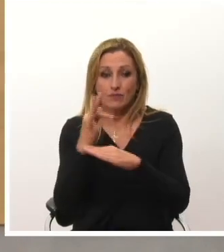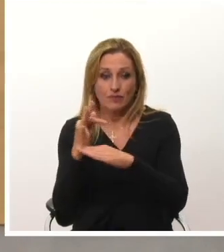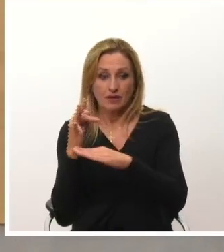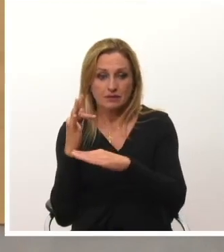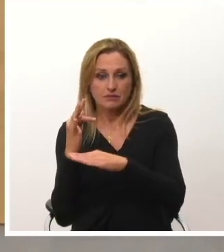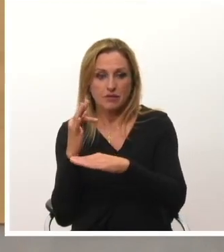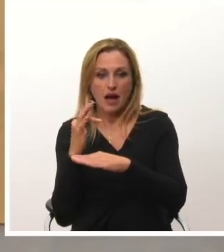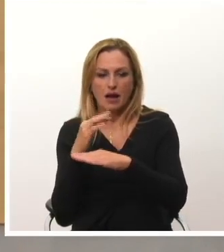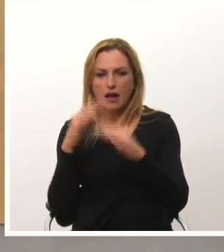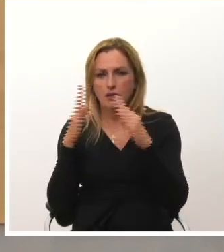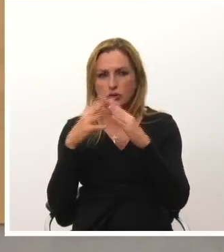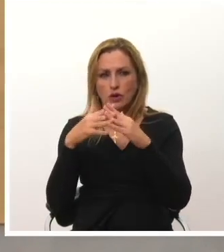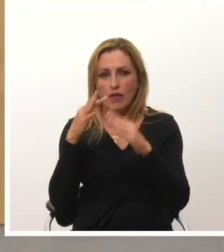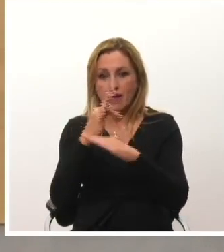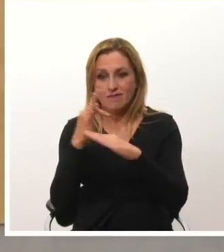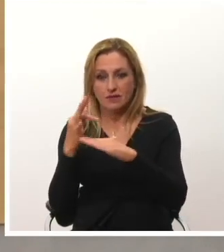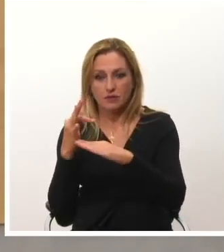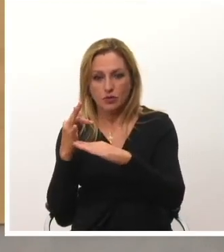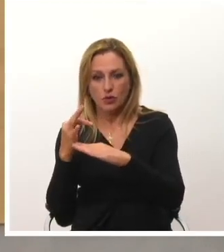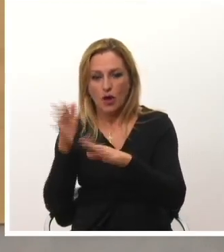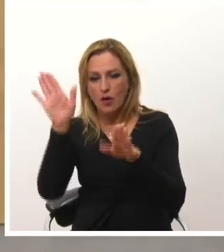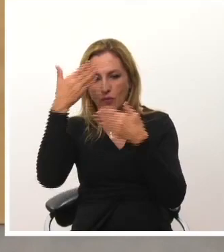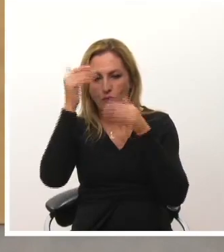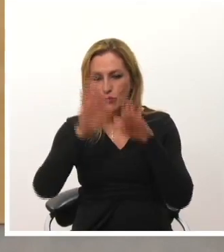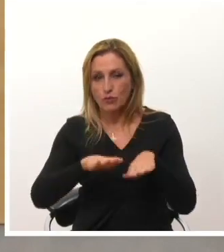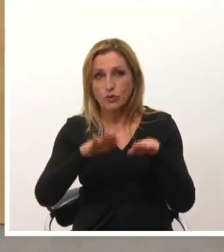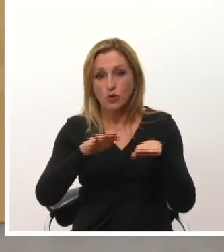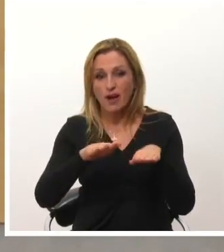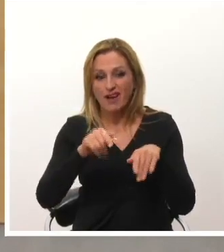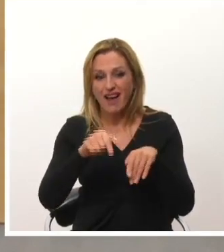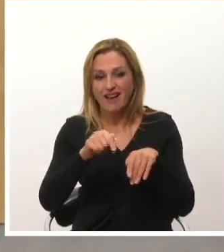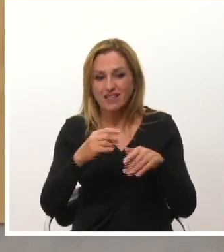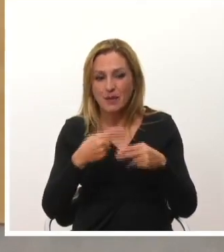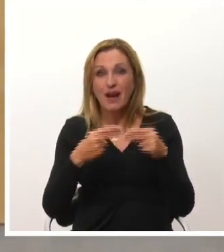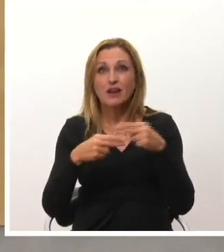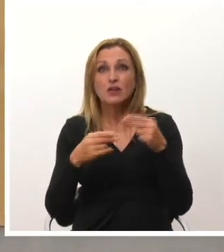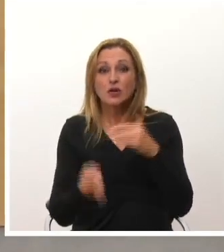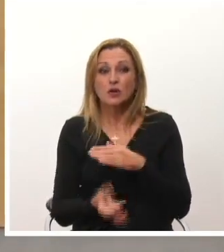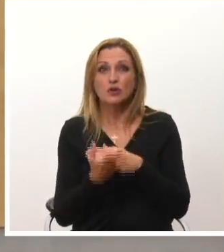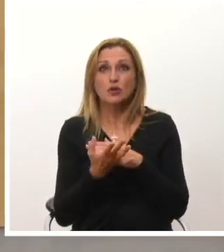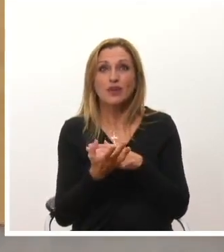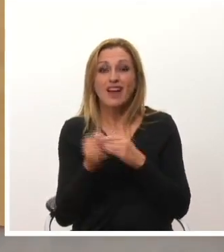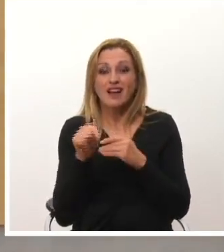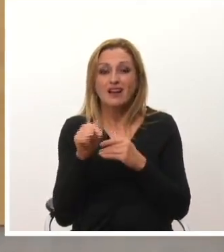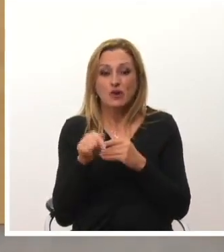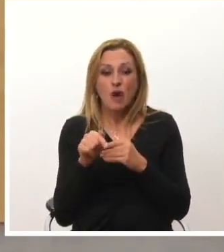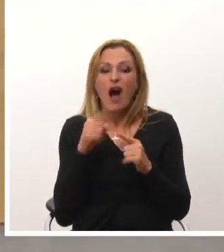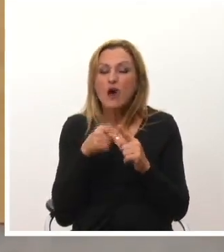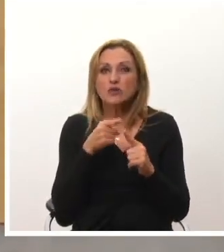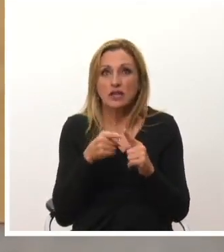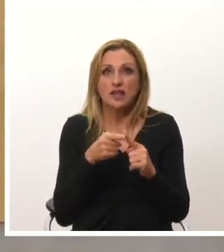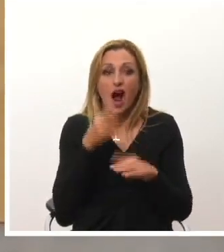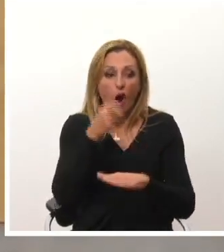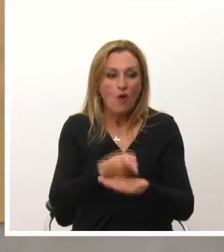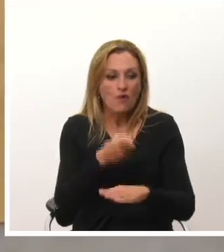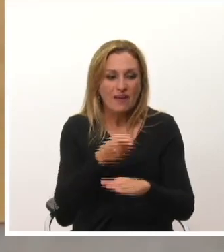De verdad delirante el tanatorio musulmán Se va se va a construir para aquel que lo quiera usar No hay ninguna obligación no se le obliga a nadie